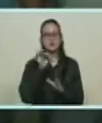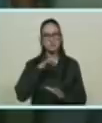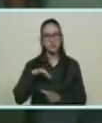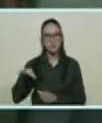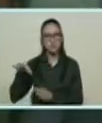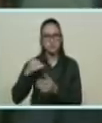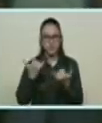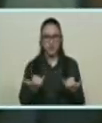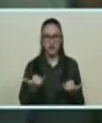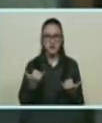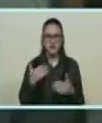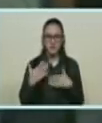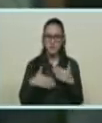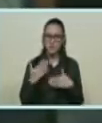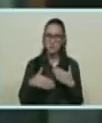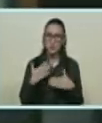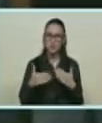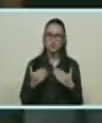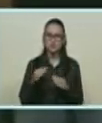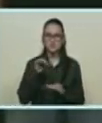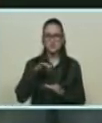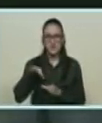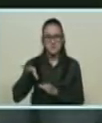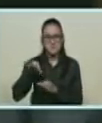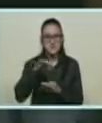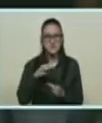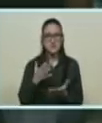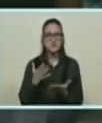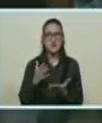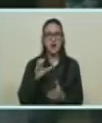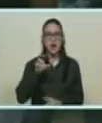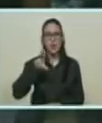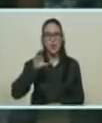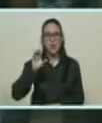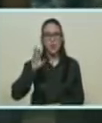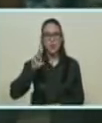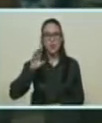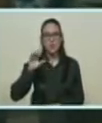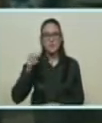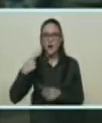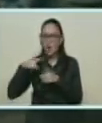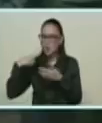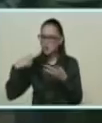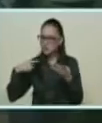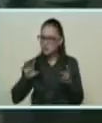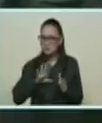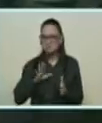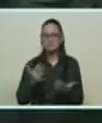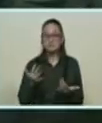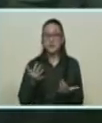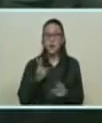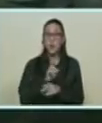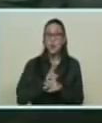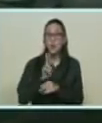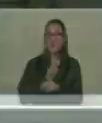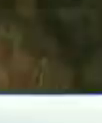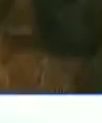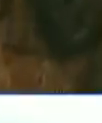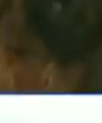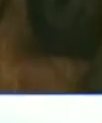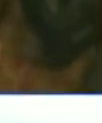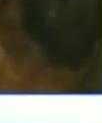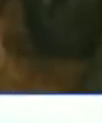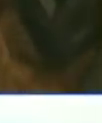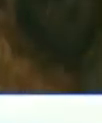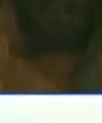están aquí para la producción de semilla, de cúrcuma, jengibre y de otros tubérculos que van a servir, bueno, para el plan de